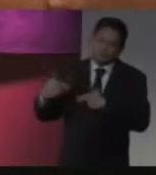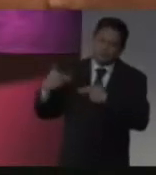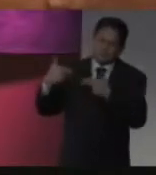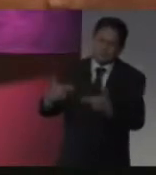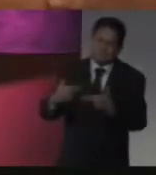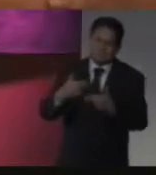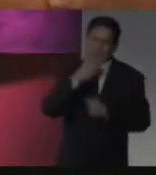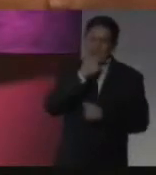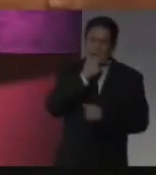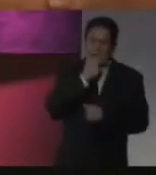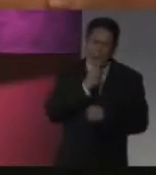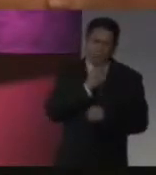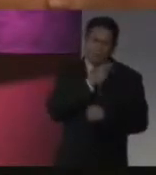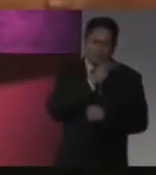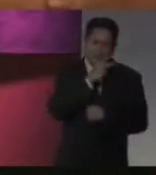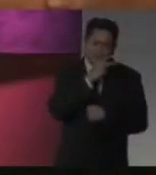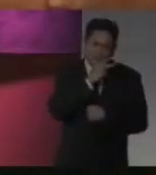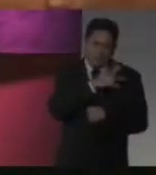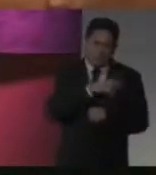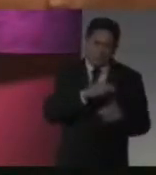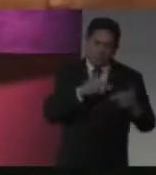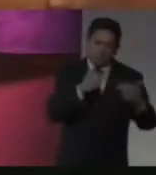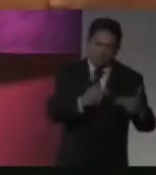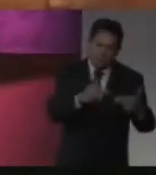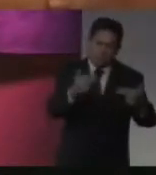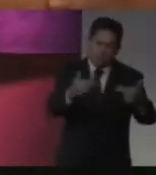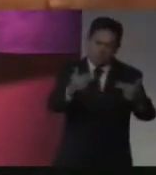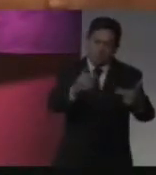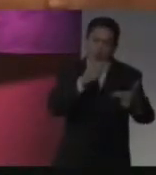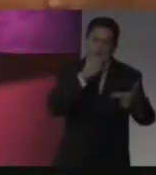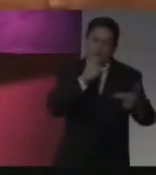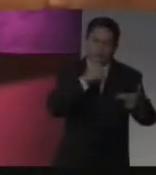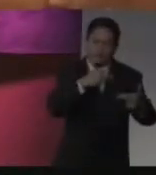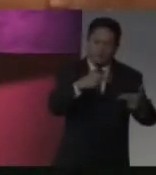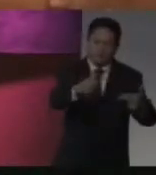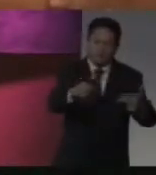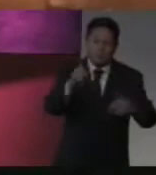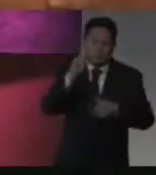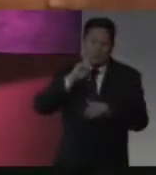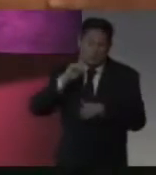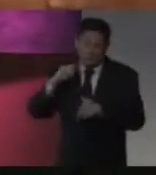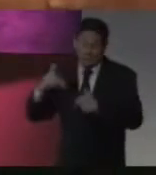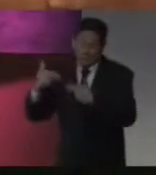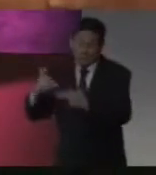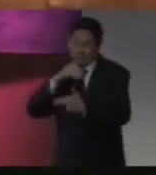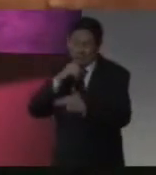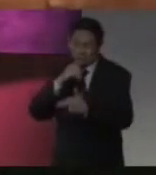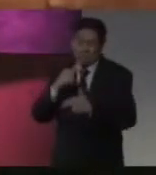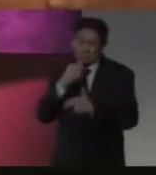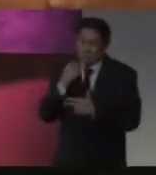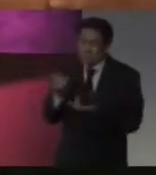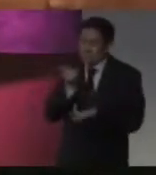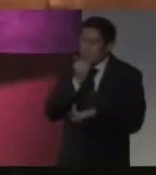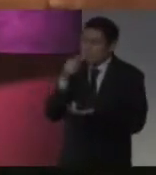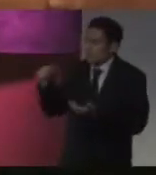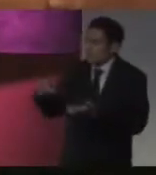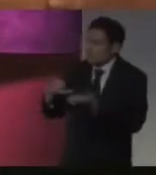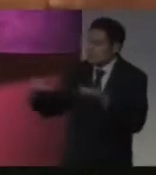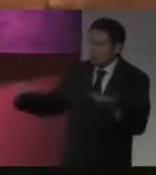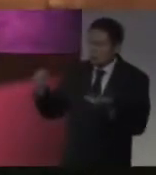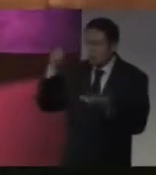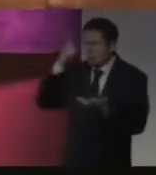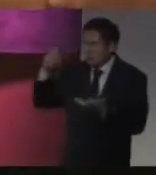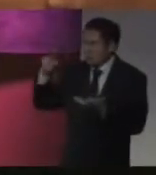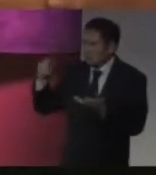¿sí?, les dicen que no tienen derecho a tener la tierra, ni a tener la casa, ni a tener el solar, y